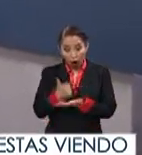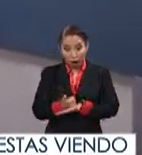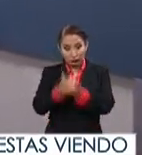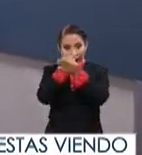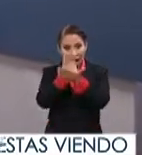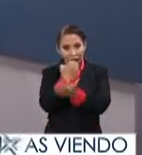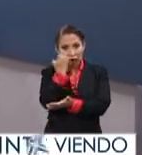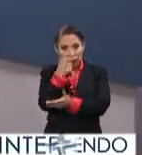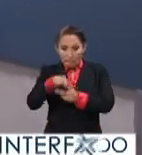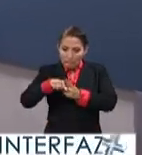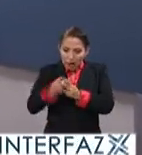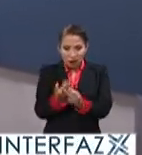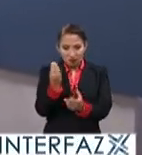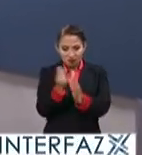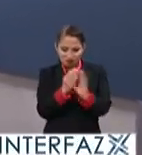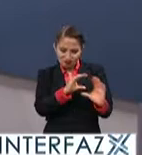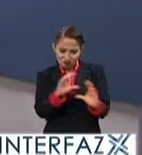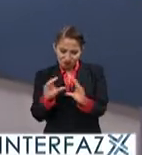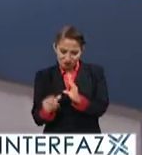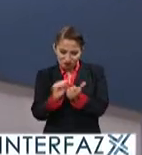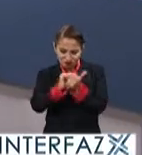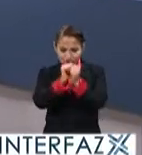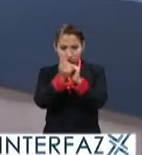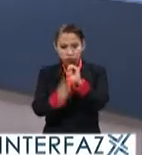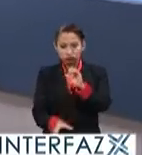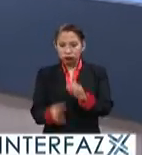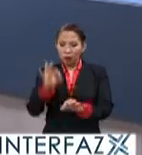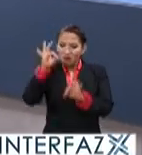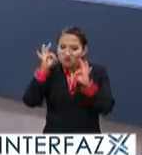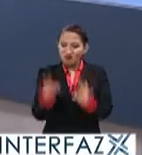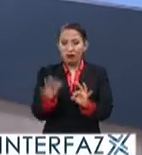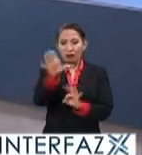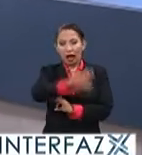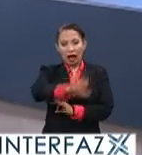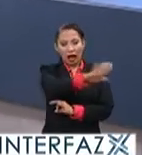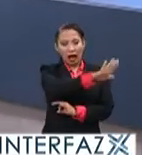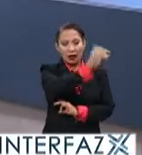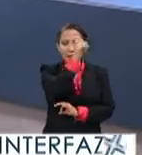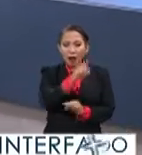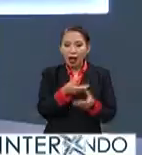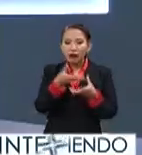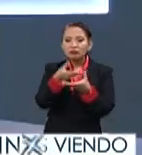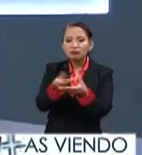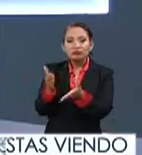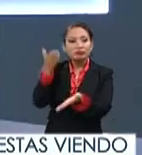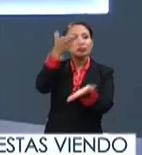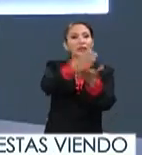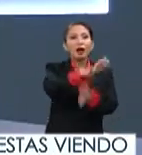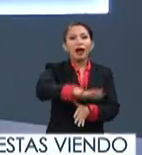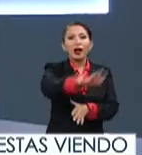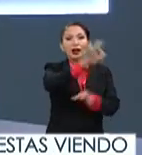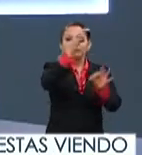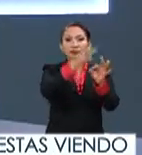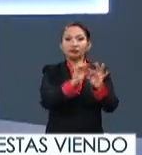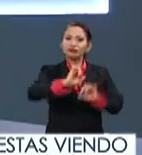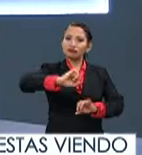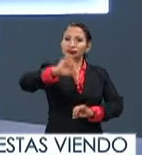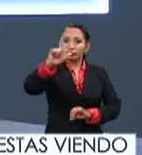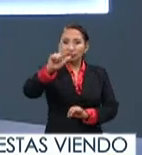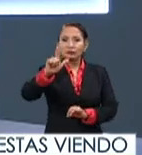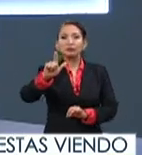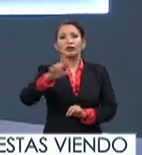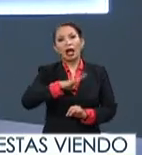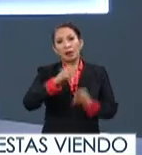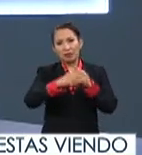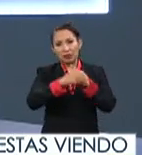parte académica nos permite formarlos en todas estas áreas para llevarlos a ese momento.